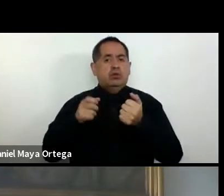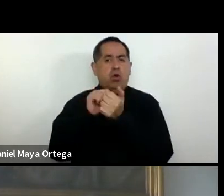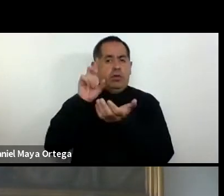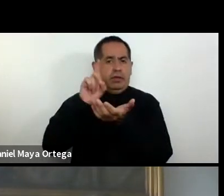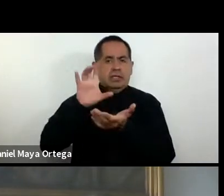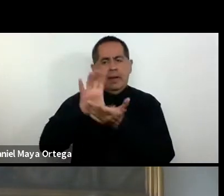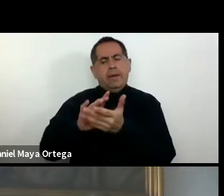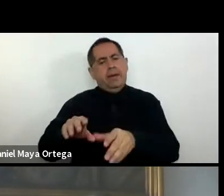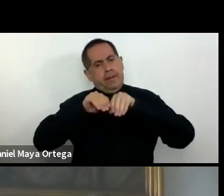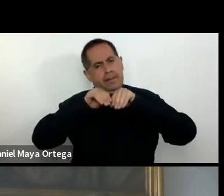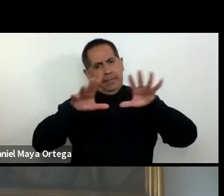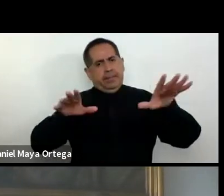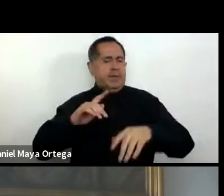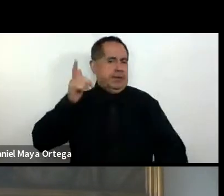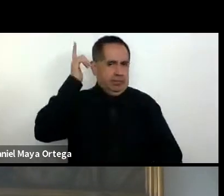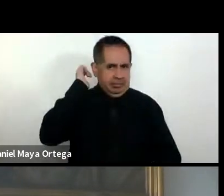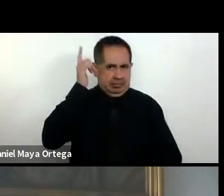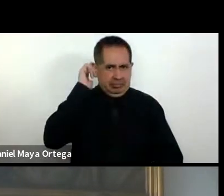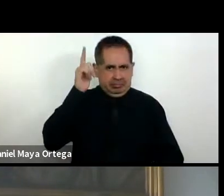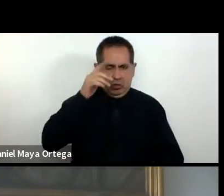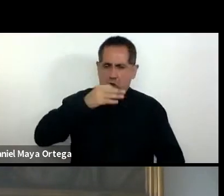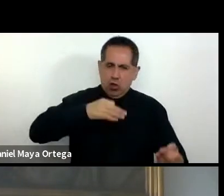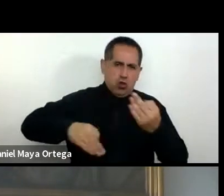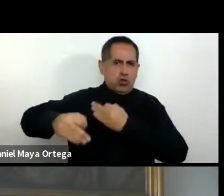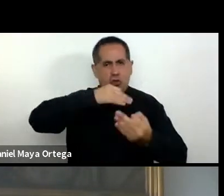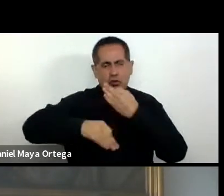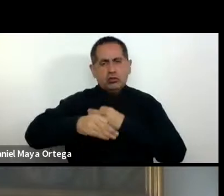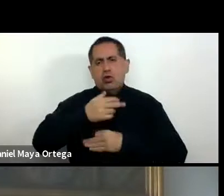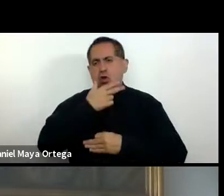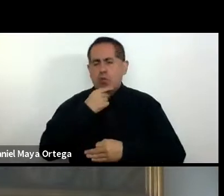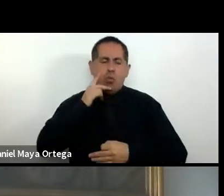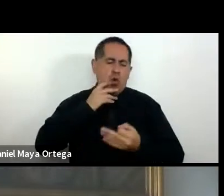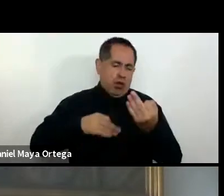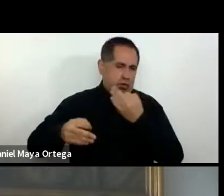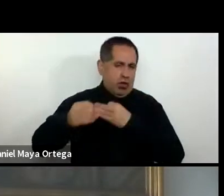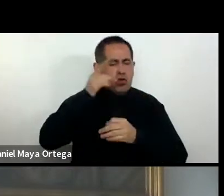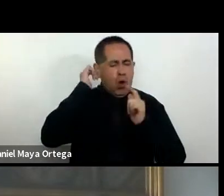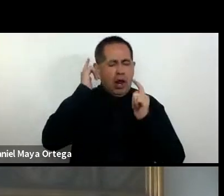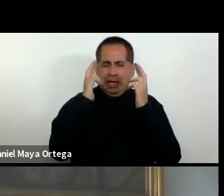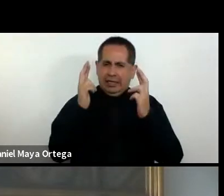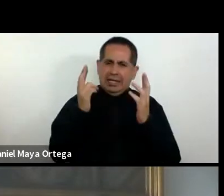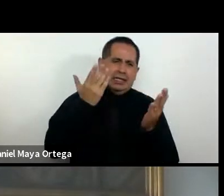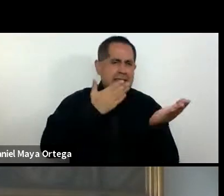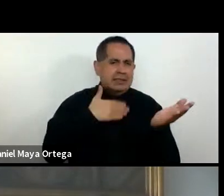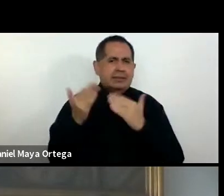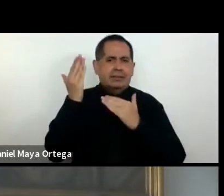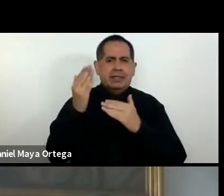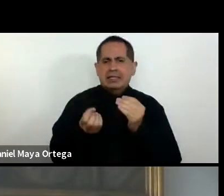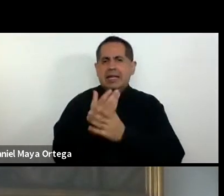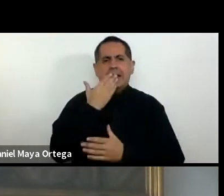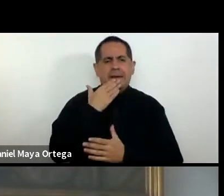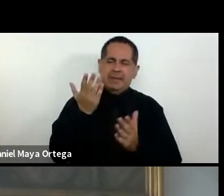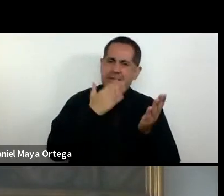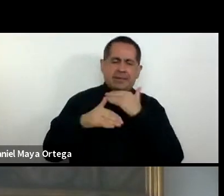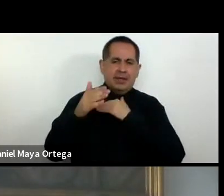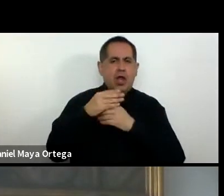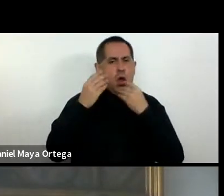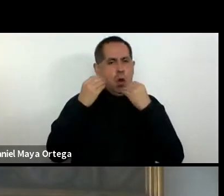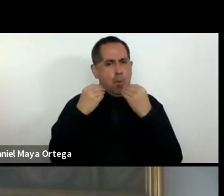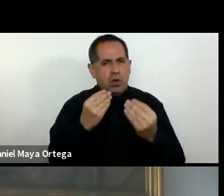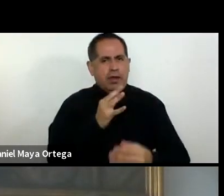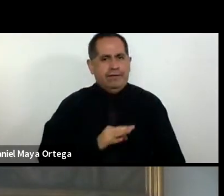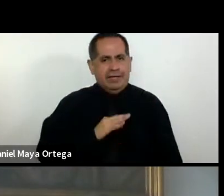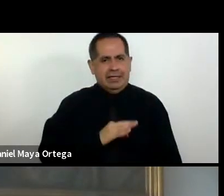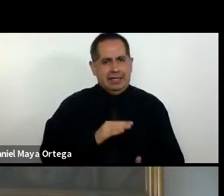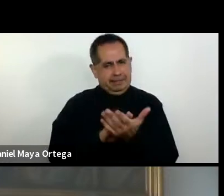discapacidad, deseando a todas y todos el mayor de los éxitos. En verdad, muchas